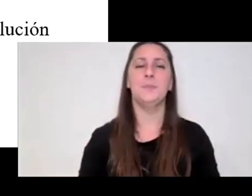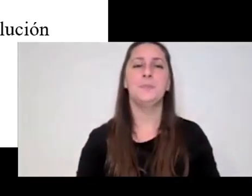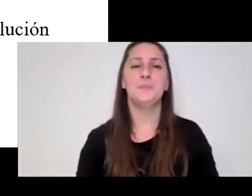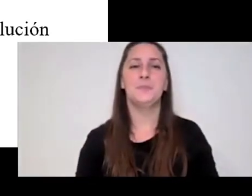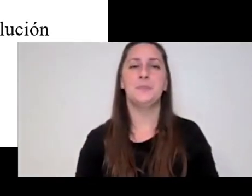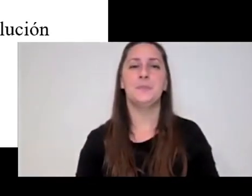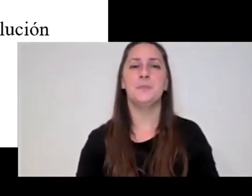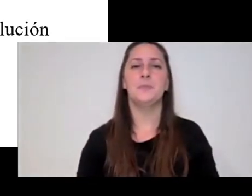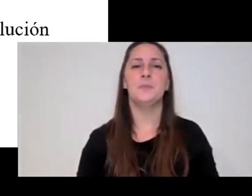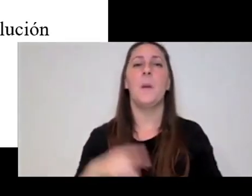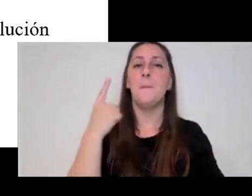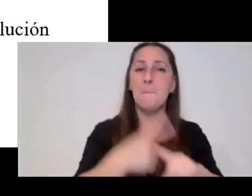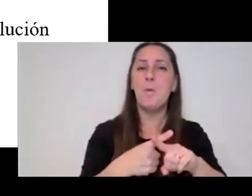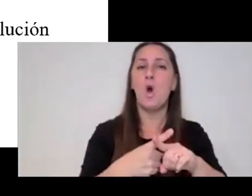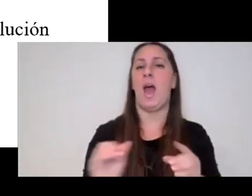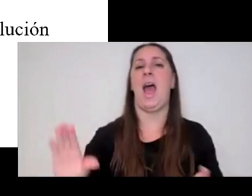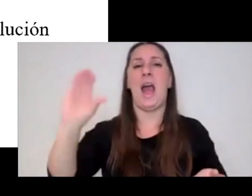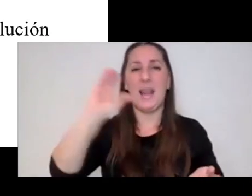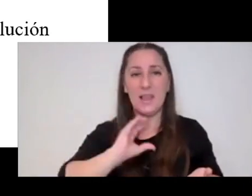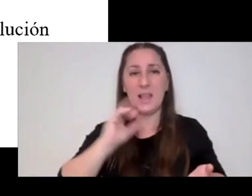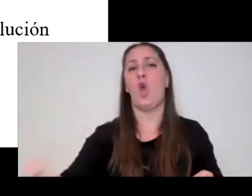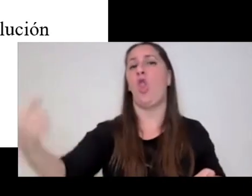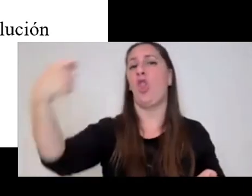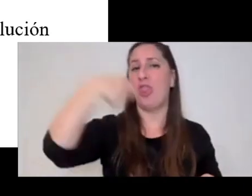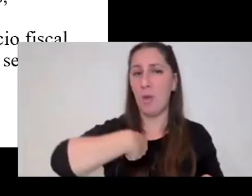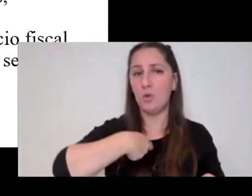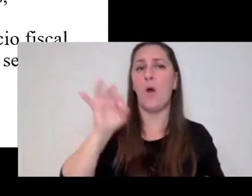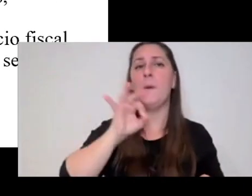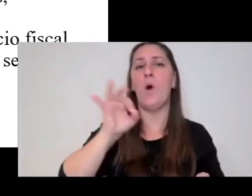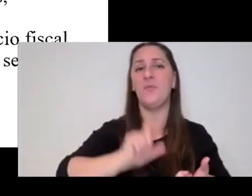por acreditación, devolución o transferencia.